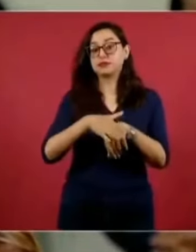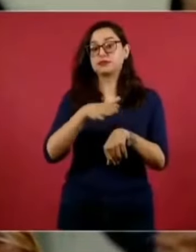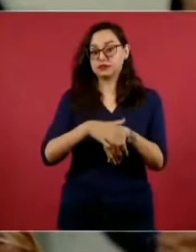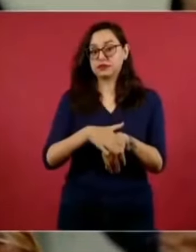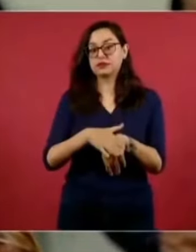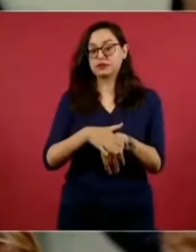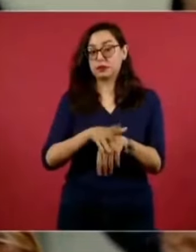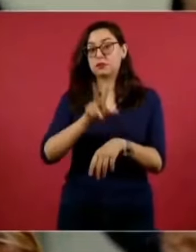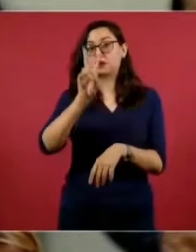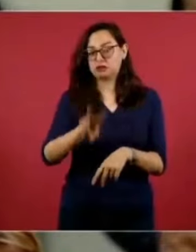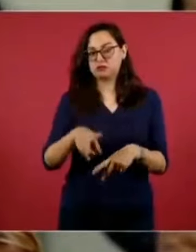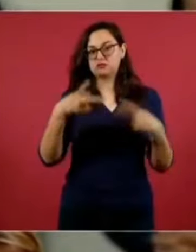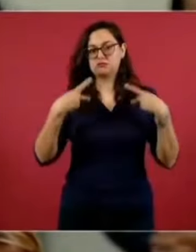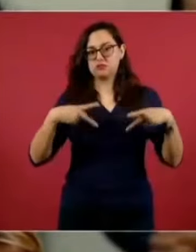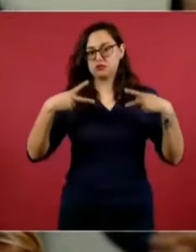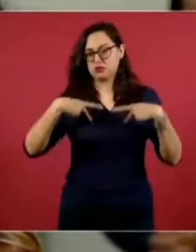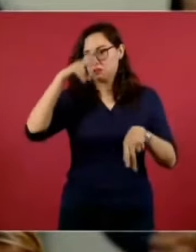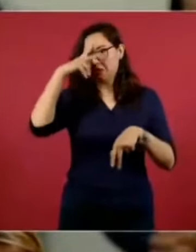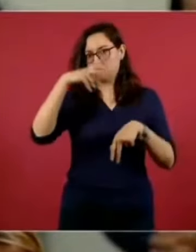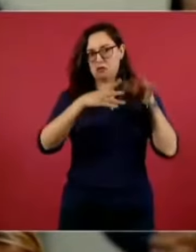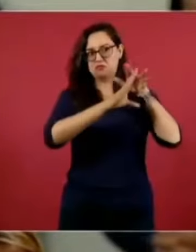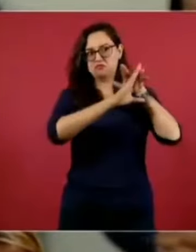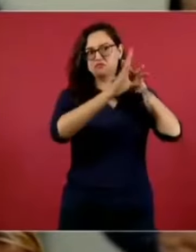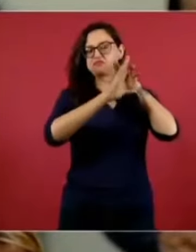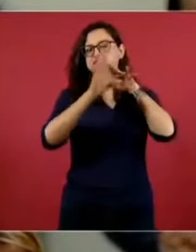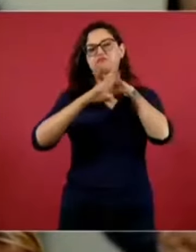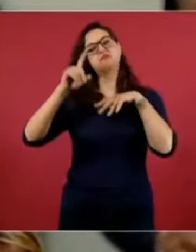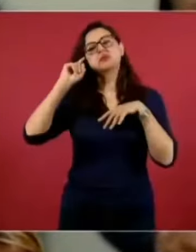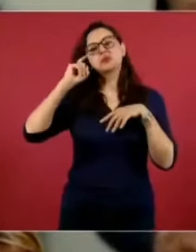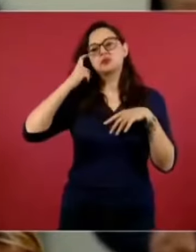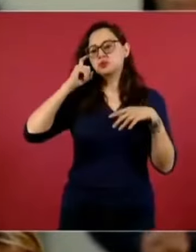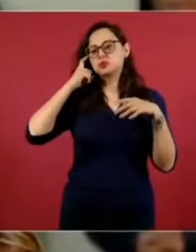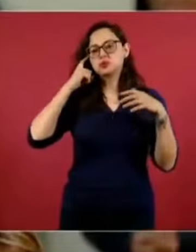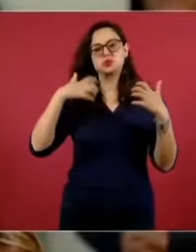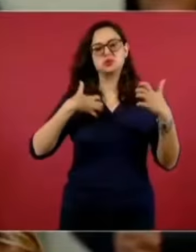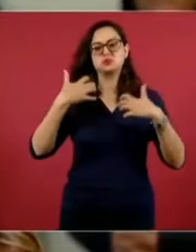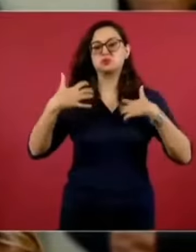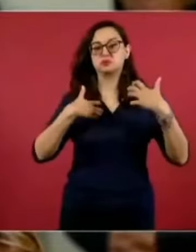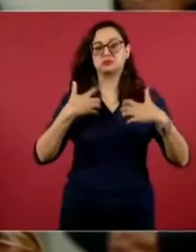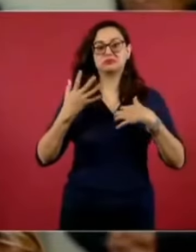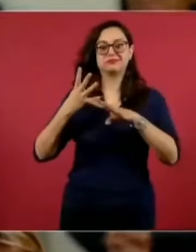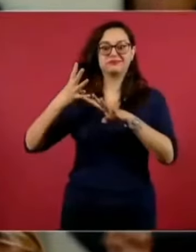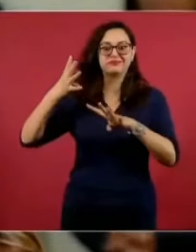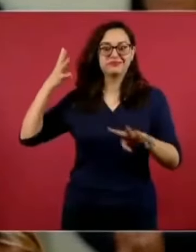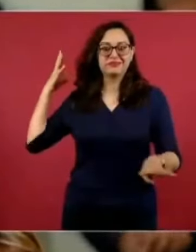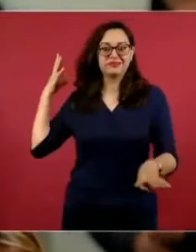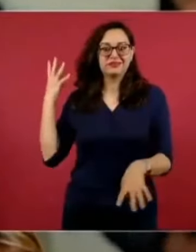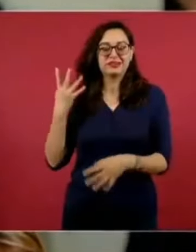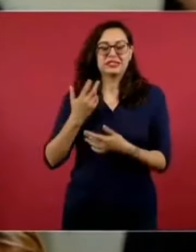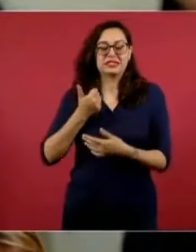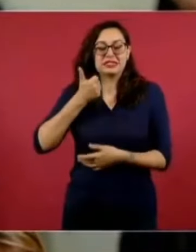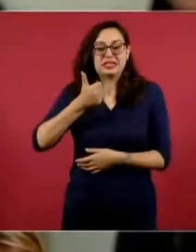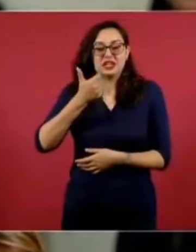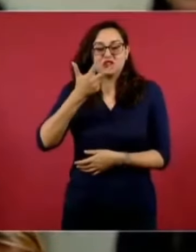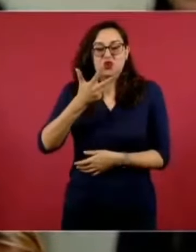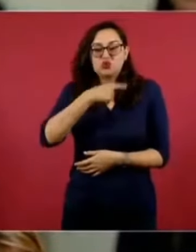molestia este enojo porque estuvieron hasta 6 8 horas y no